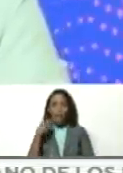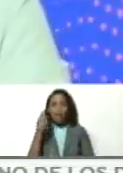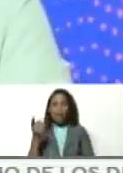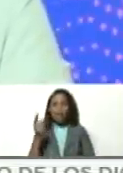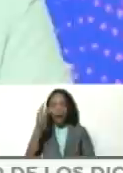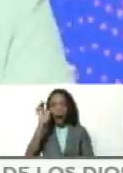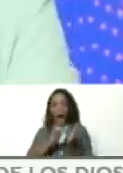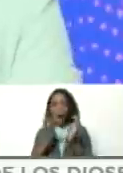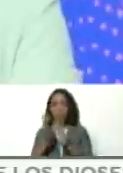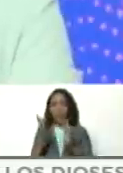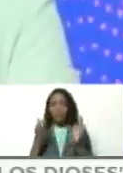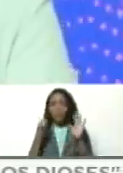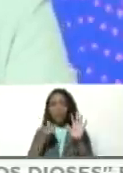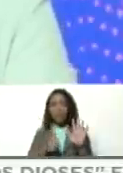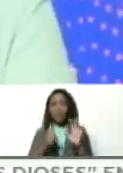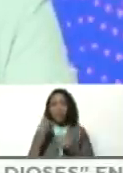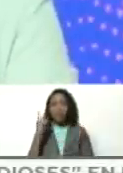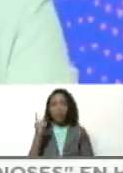del 61.